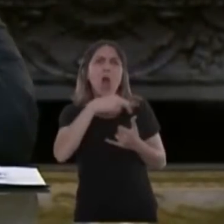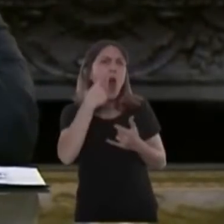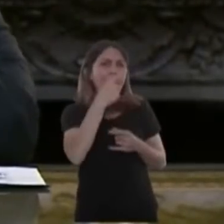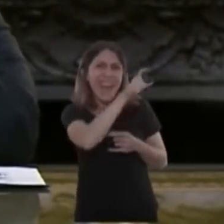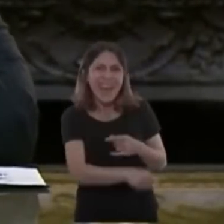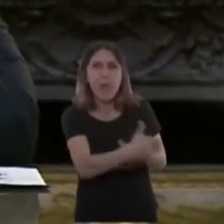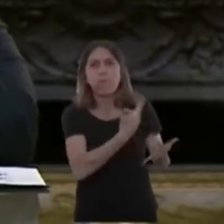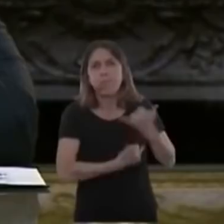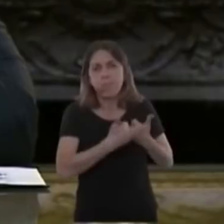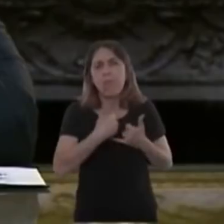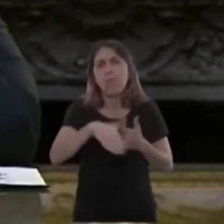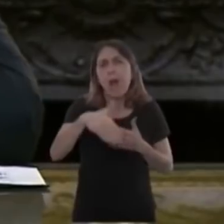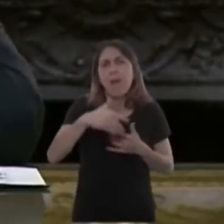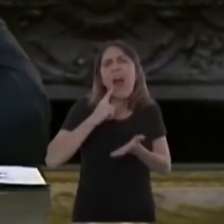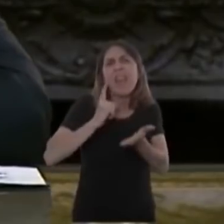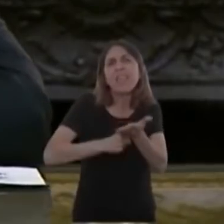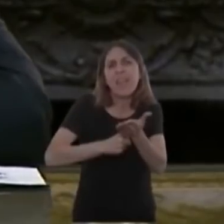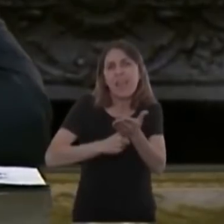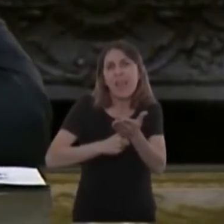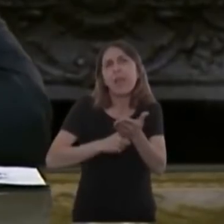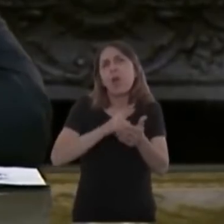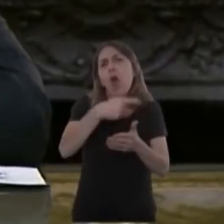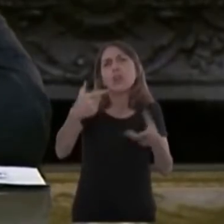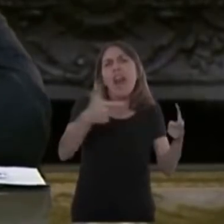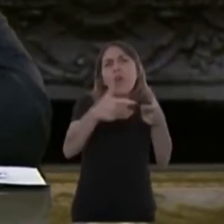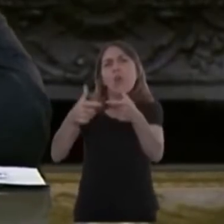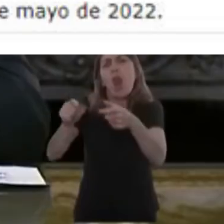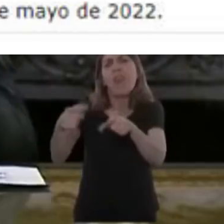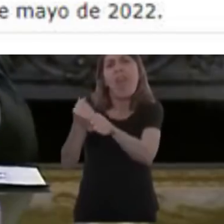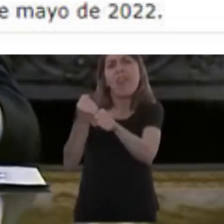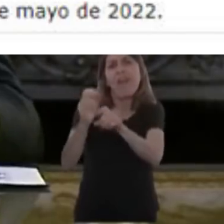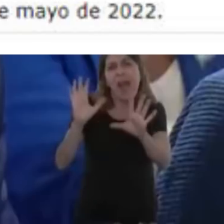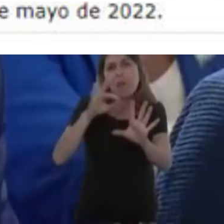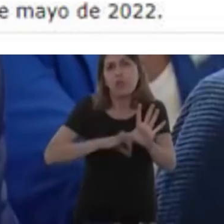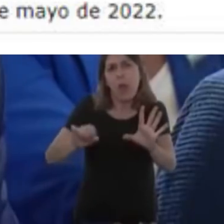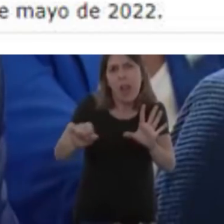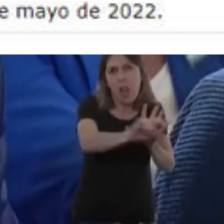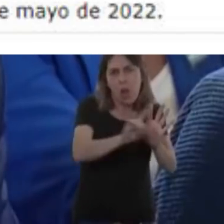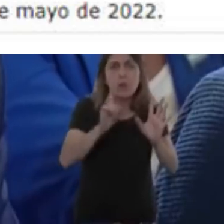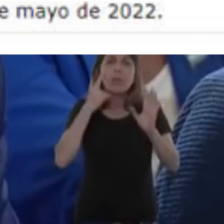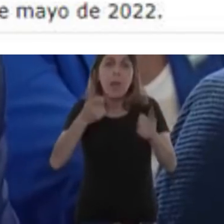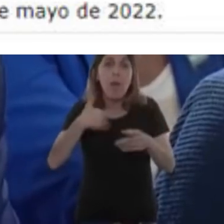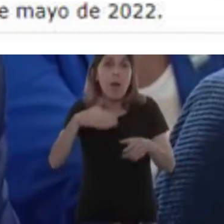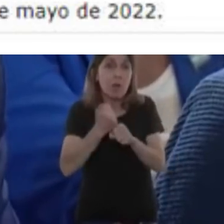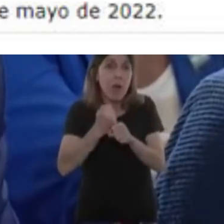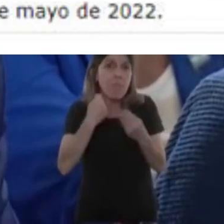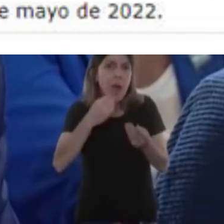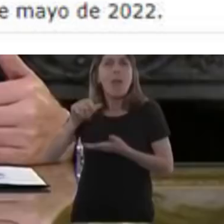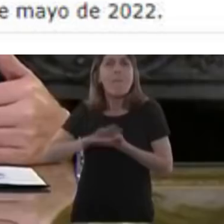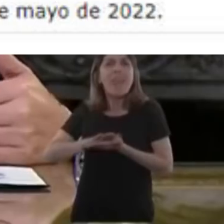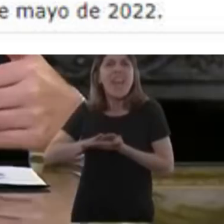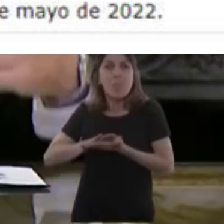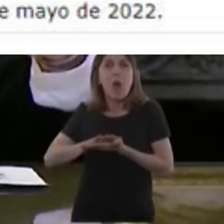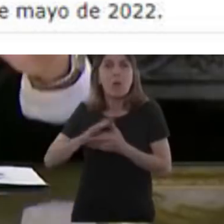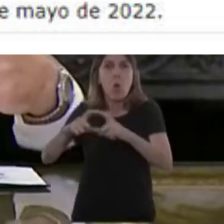77.260 pesos. Pero mientras vamos viendo la fecha de pago del bono a estos jubilados, que comenzará para las PNC el 2 de